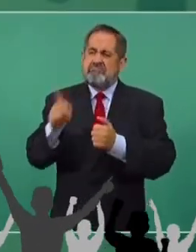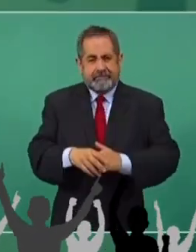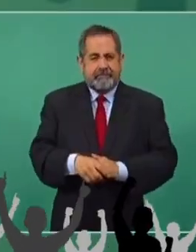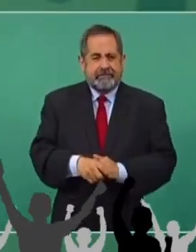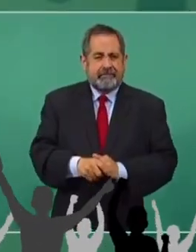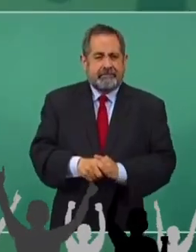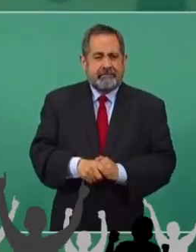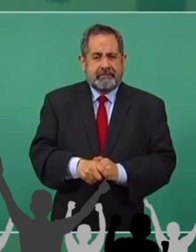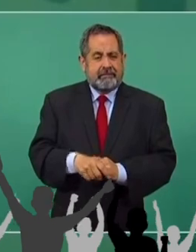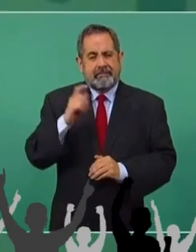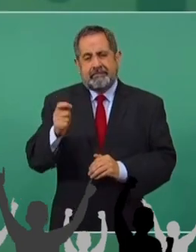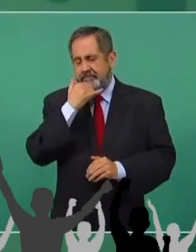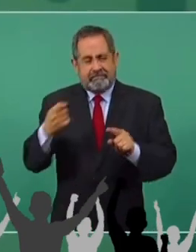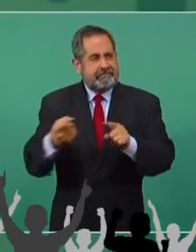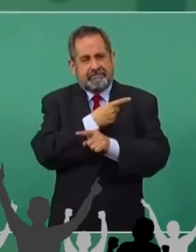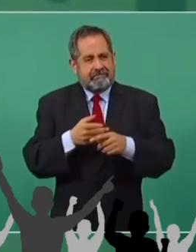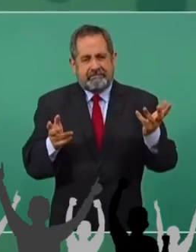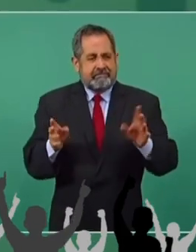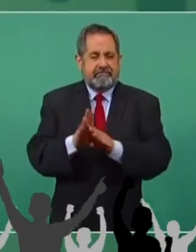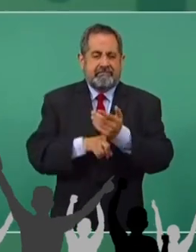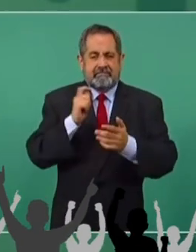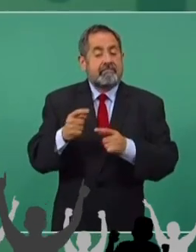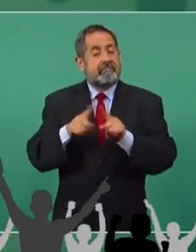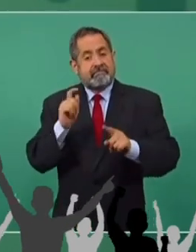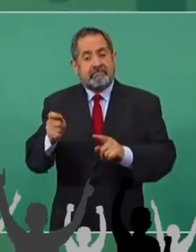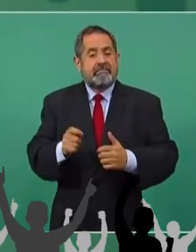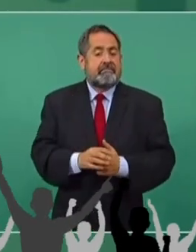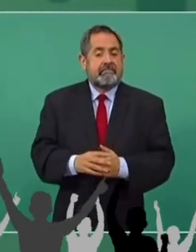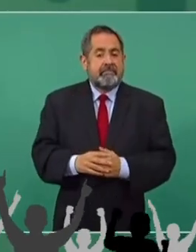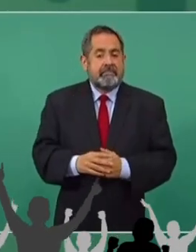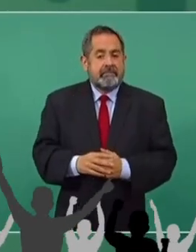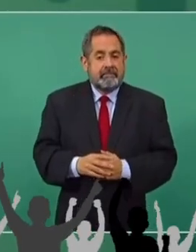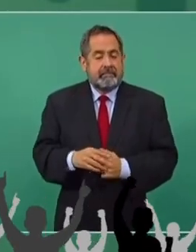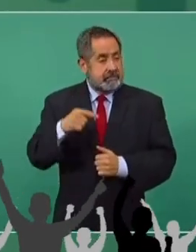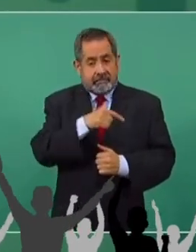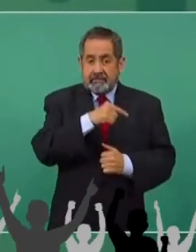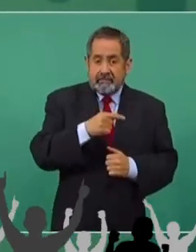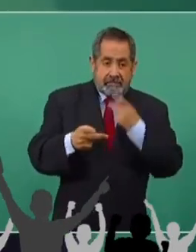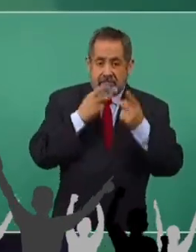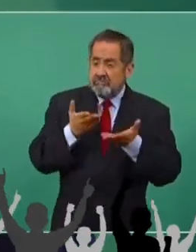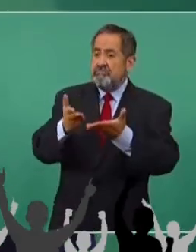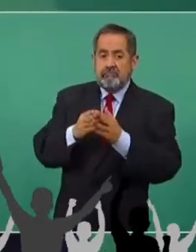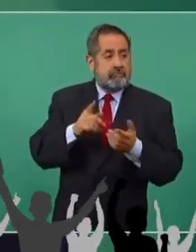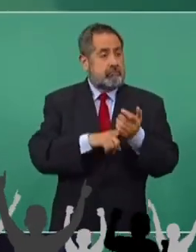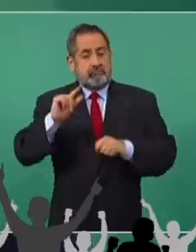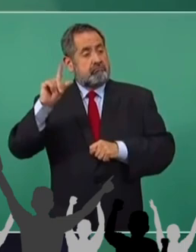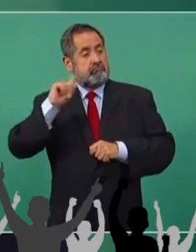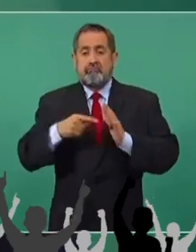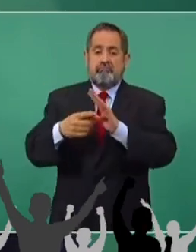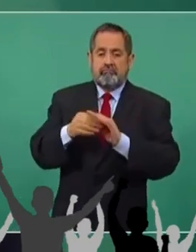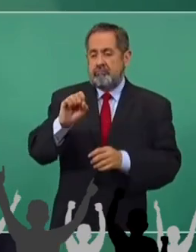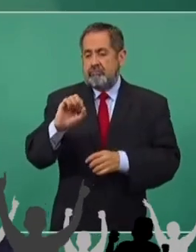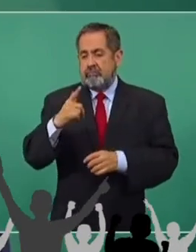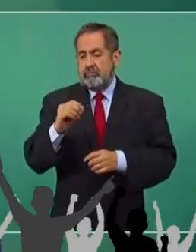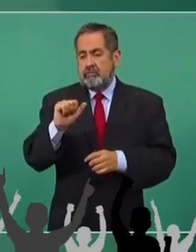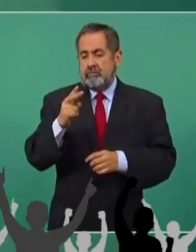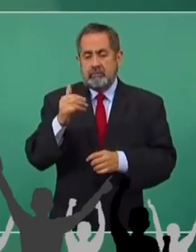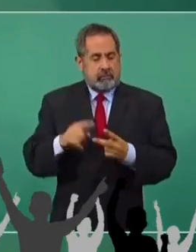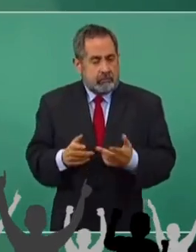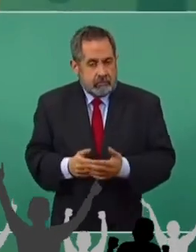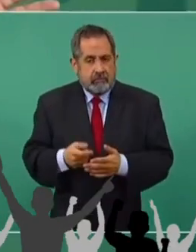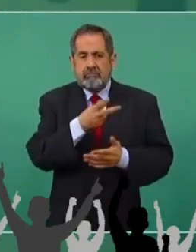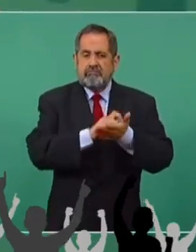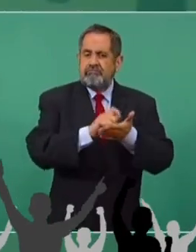68. Es un despropósito, o sea. Pero además, que lo estén planteando académicos. Sergio Aguayo,